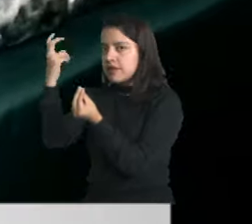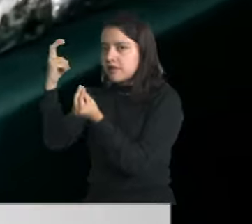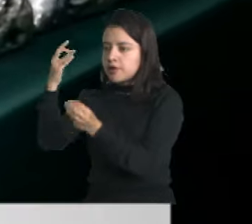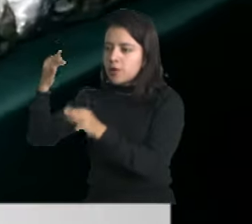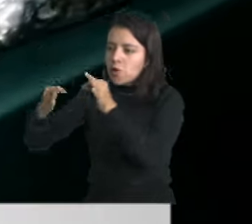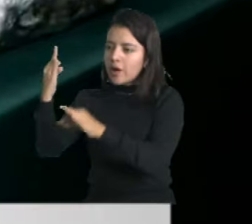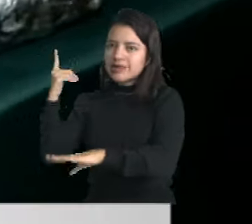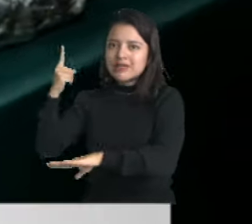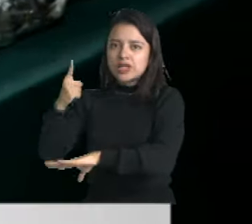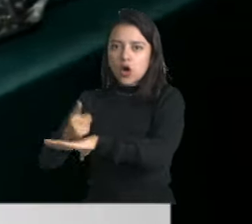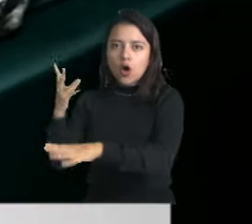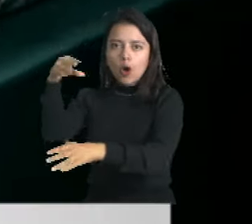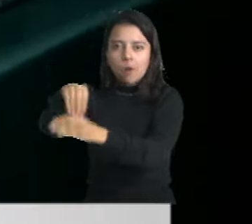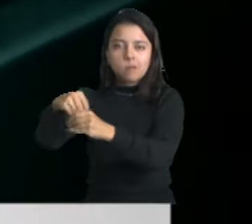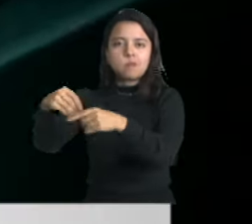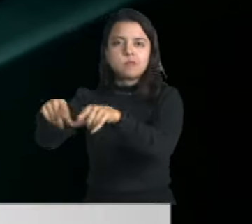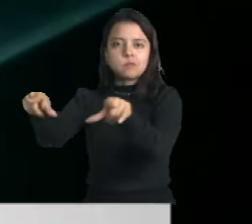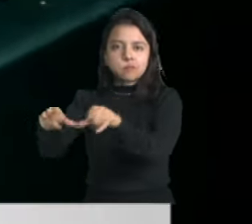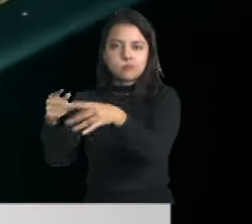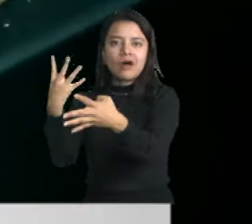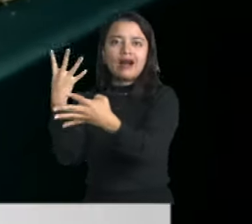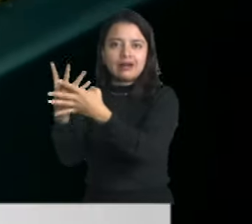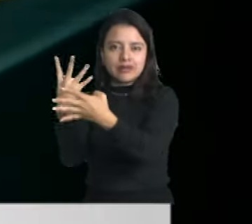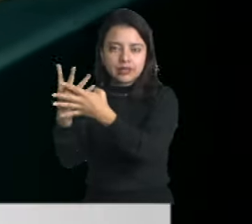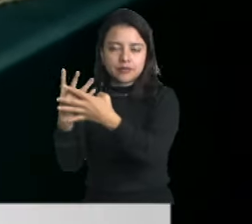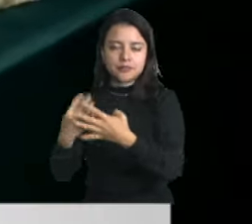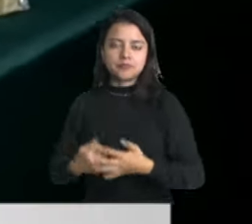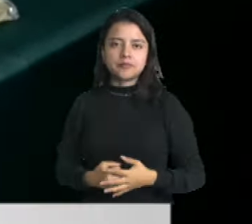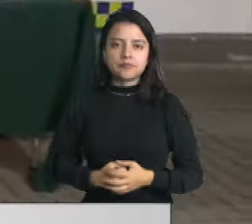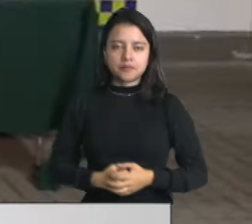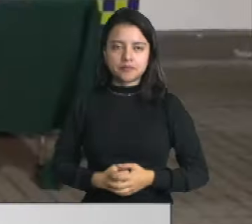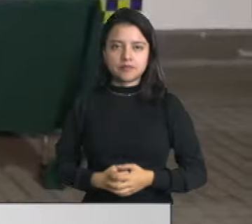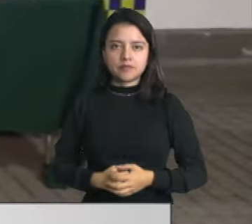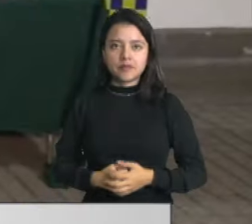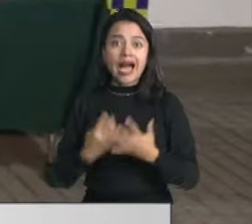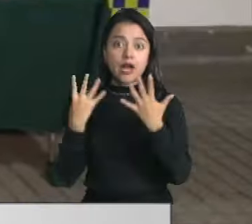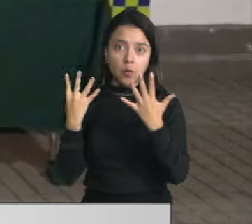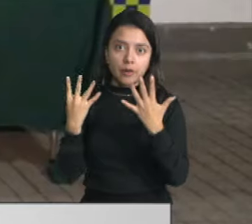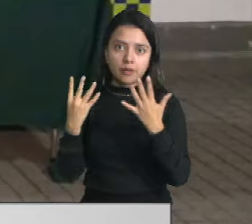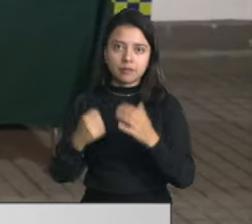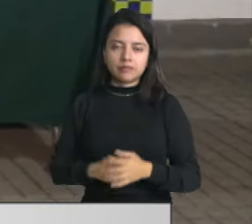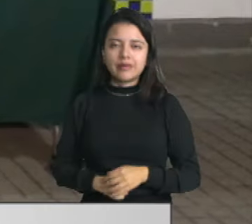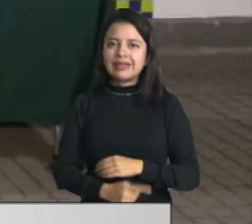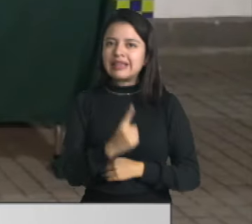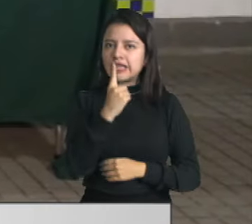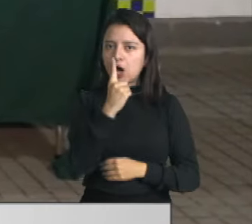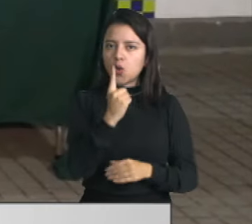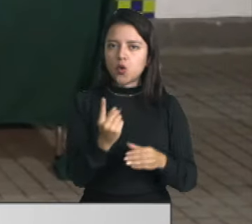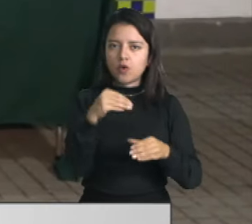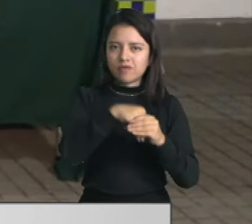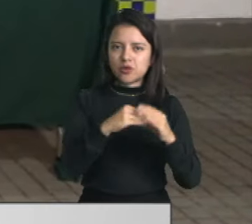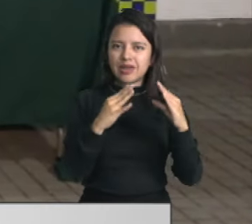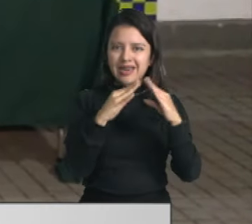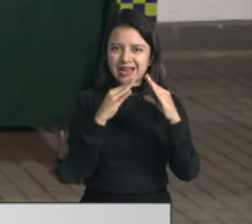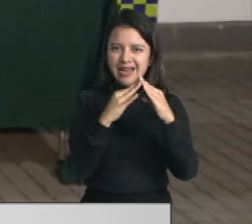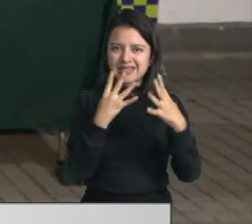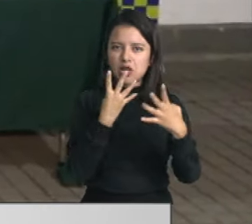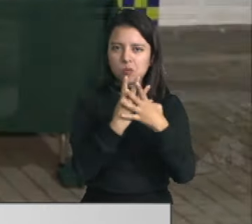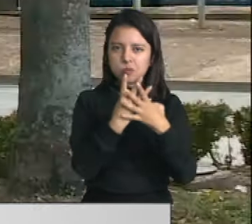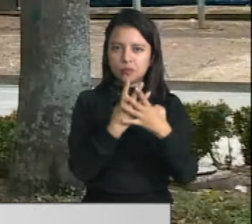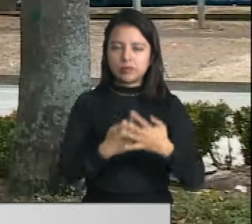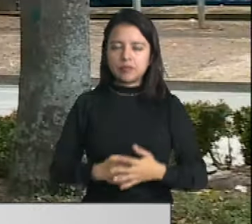juez de control de garantías les dictó medida de aseguramiento intramural a 9 de ellos y medida domiciliaria al capturado en